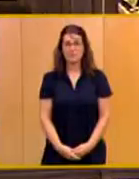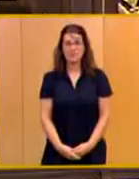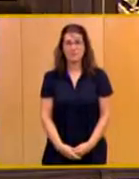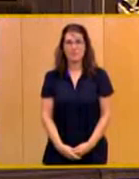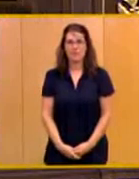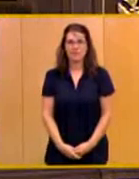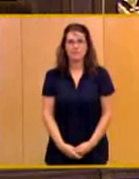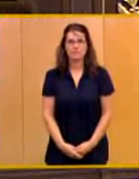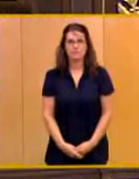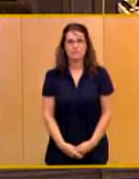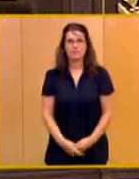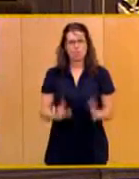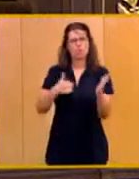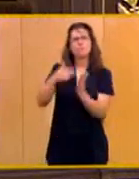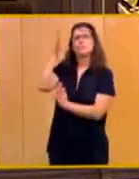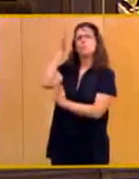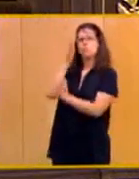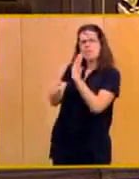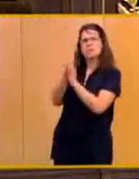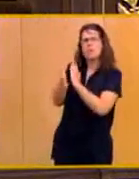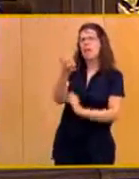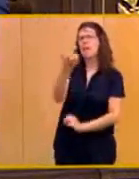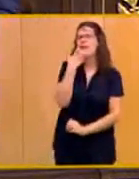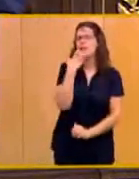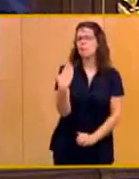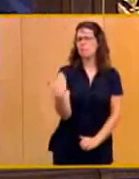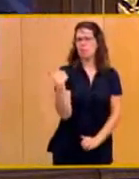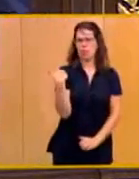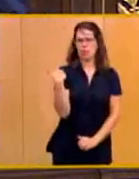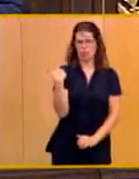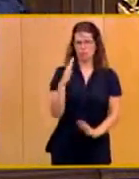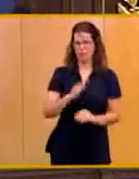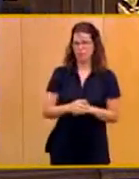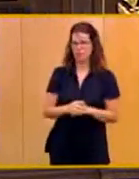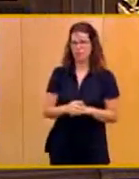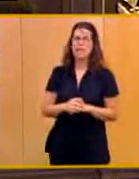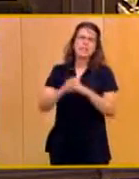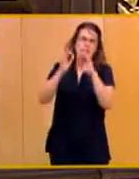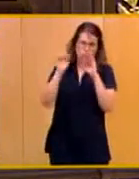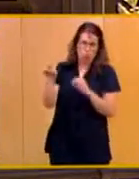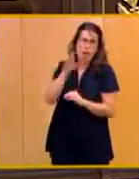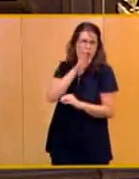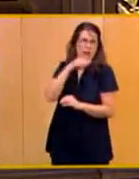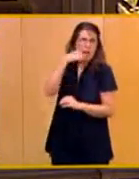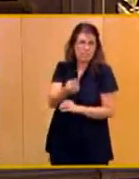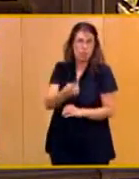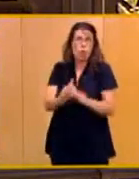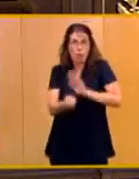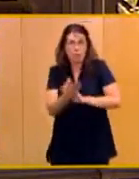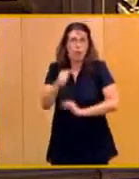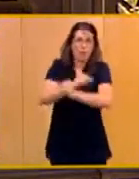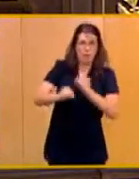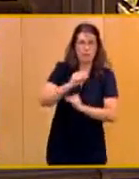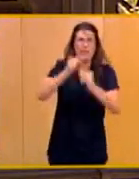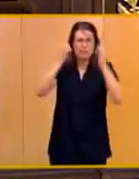Se lo voy a explicar con algún ejemplo reciente que usted ha citado y que ha sido objeto de debate y será en el día de